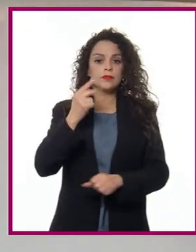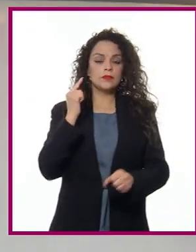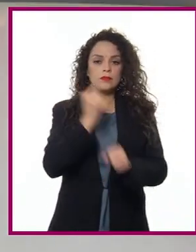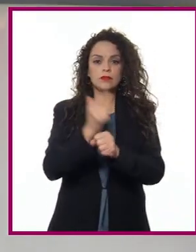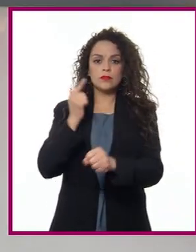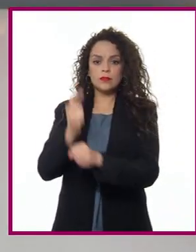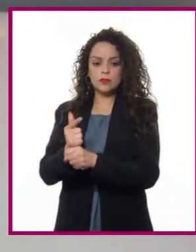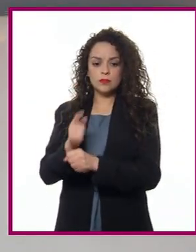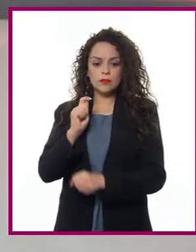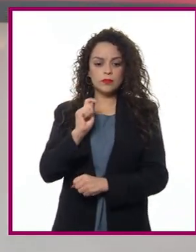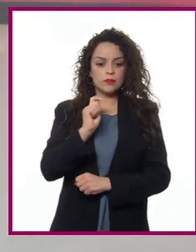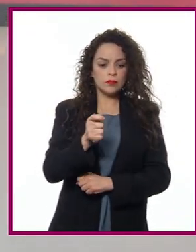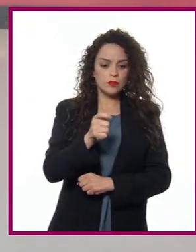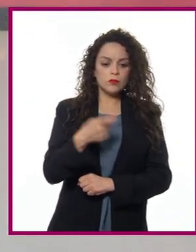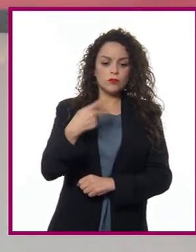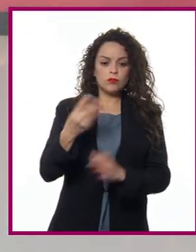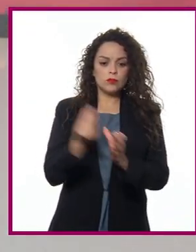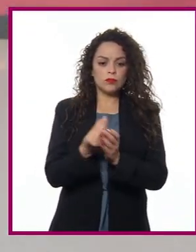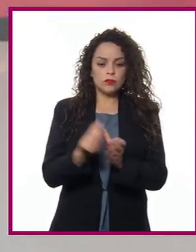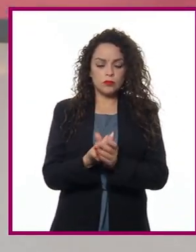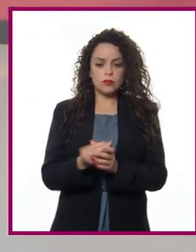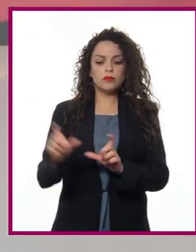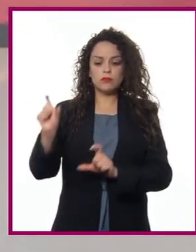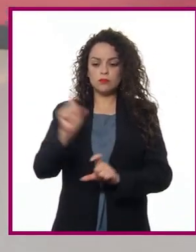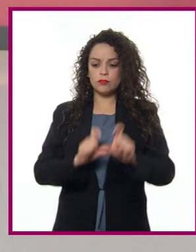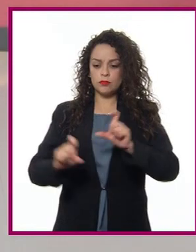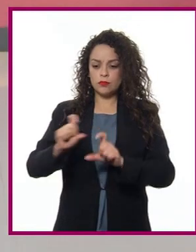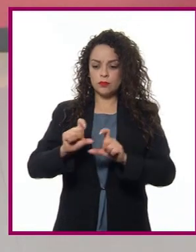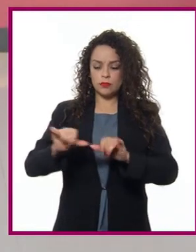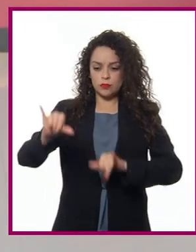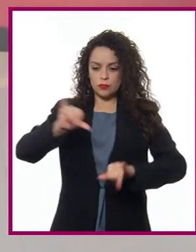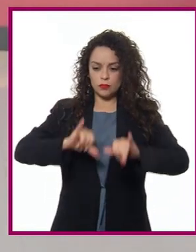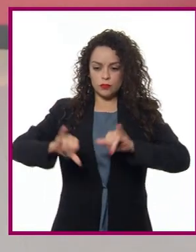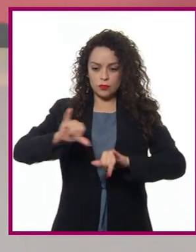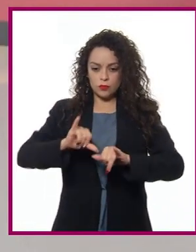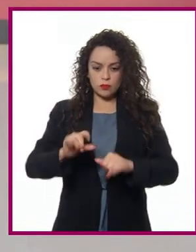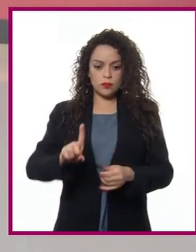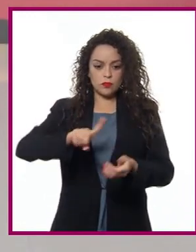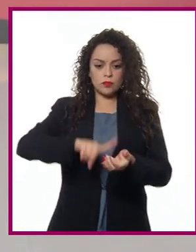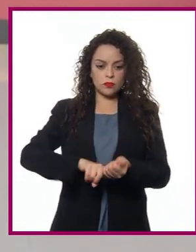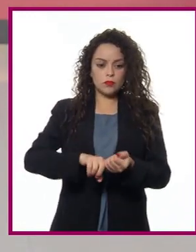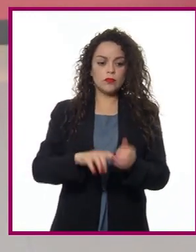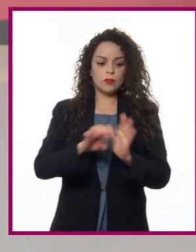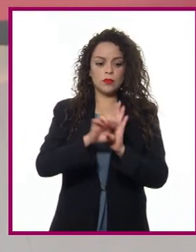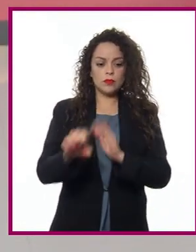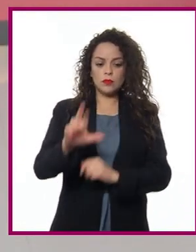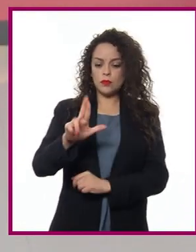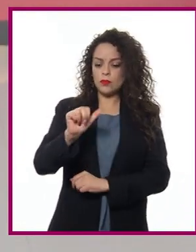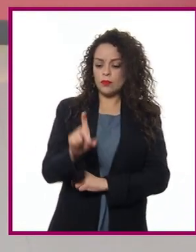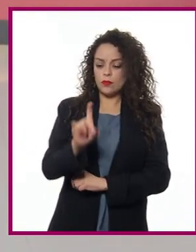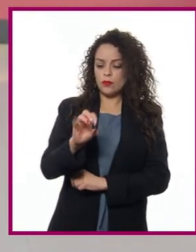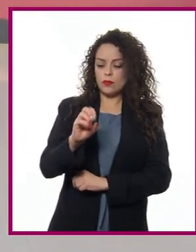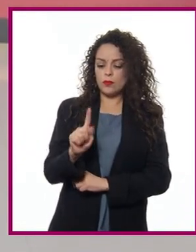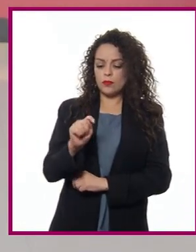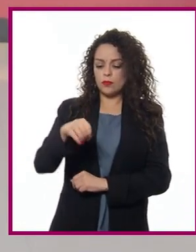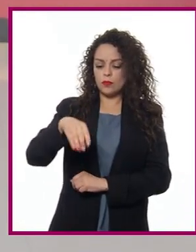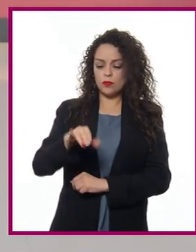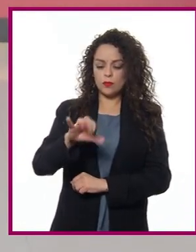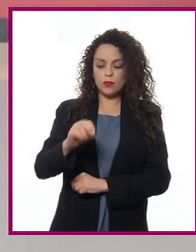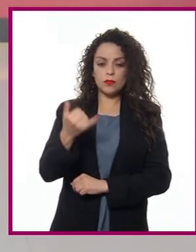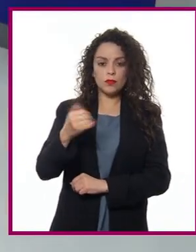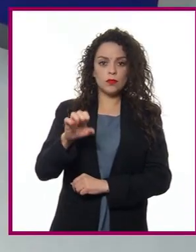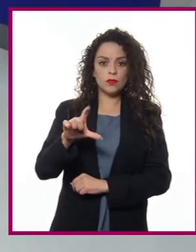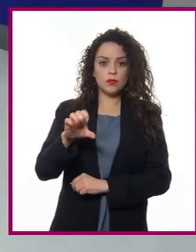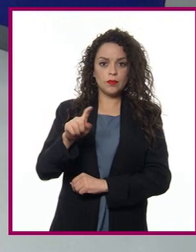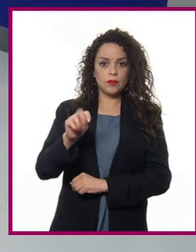algunas regularidades en las propiedades de los elementos químicos representativos, como el radio atómico y la electronegatividad.